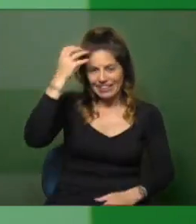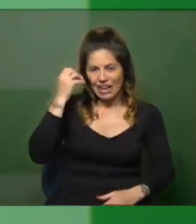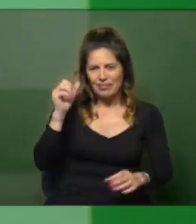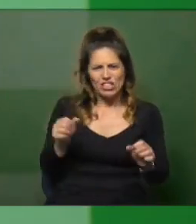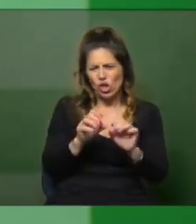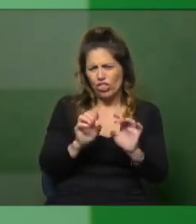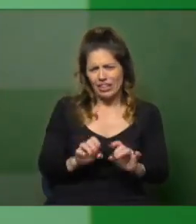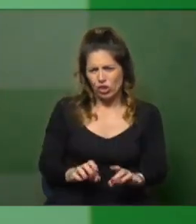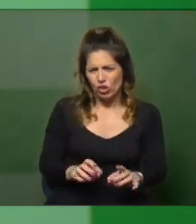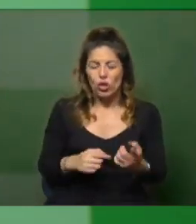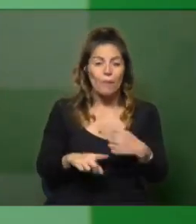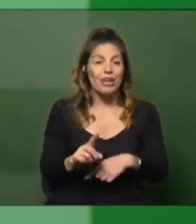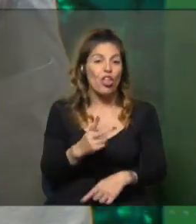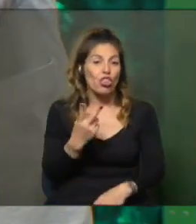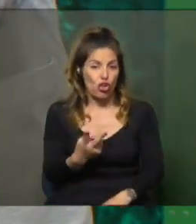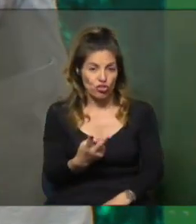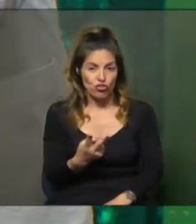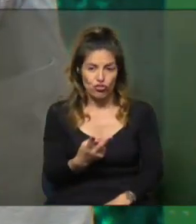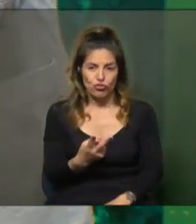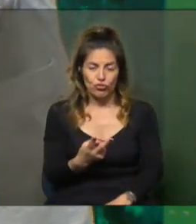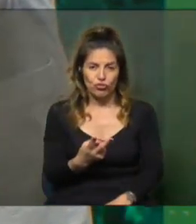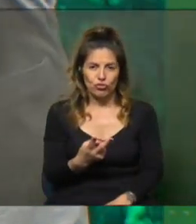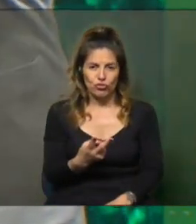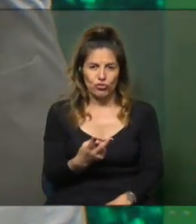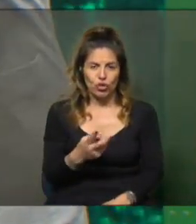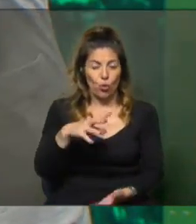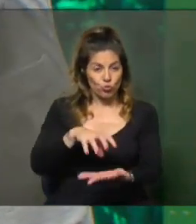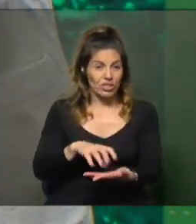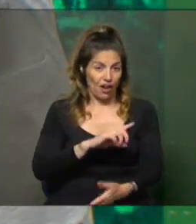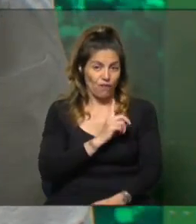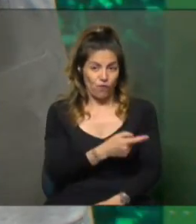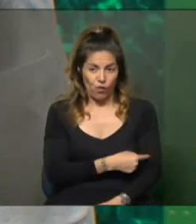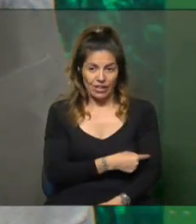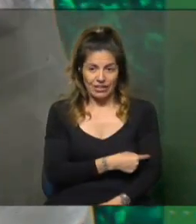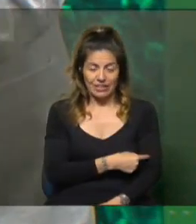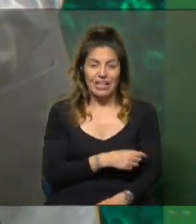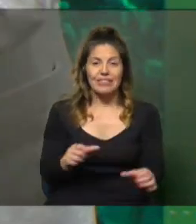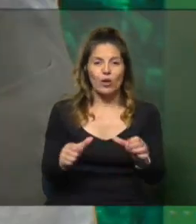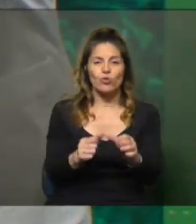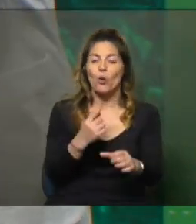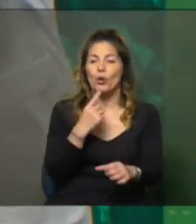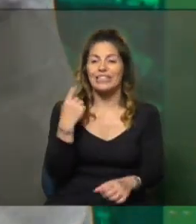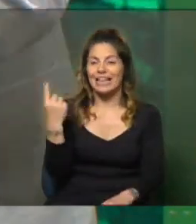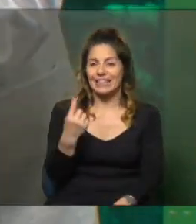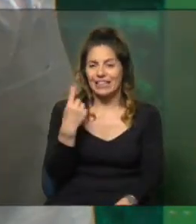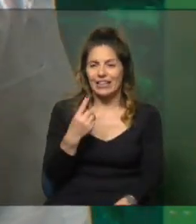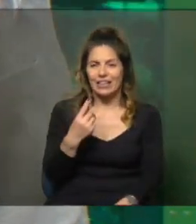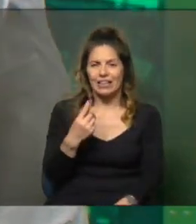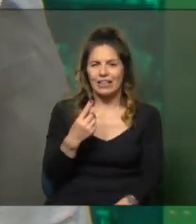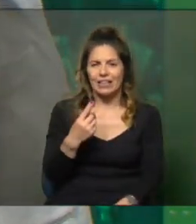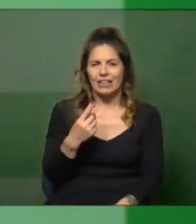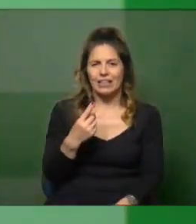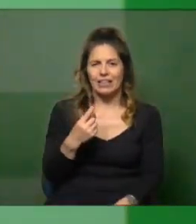pero pero digamos tenemos dos eh usinas potentes de ejecución de la política internacional el Palacio San